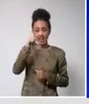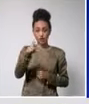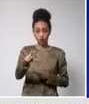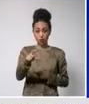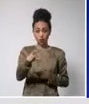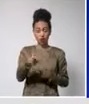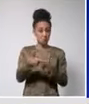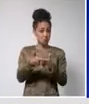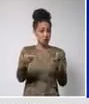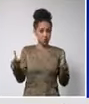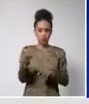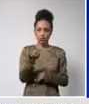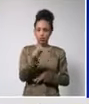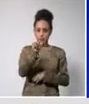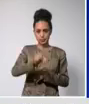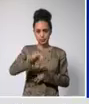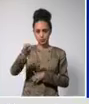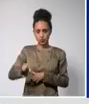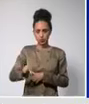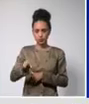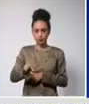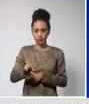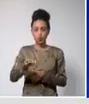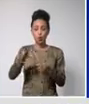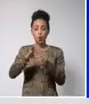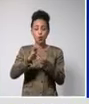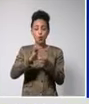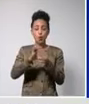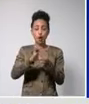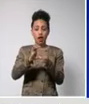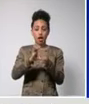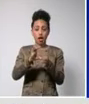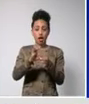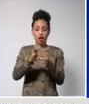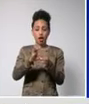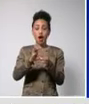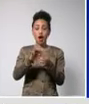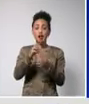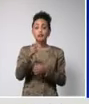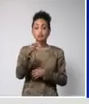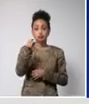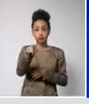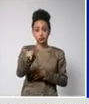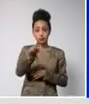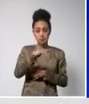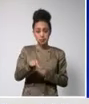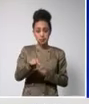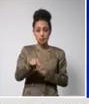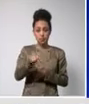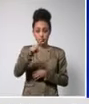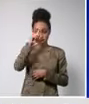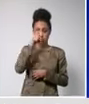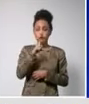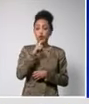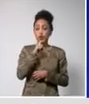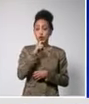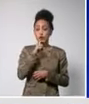número, 10, Guanajay y San Antonio de los Baños y Mariel, 3 cada